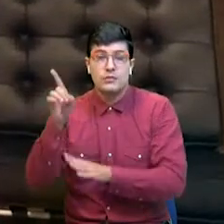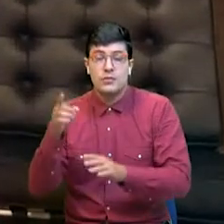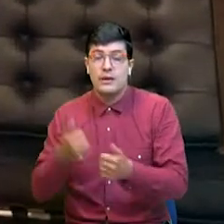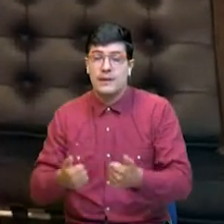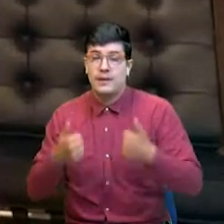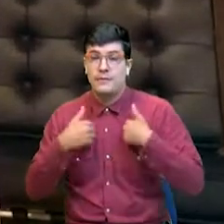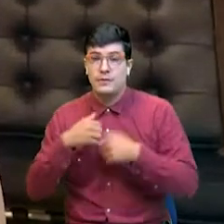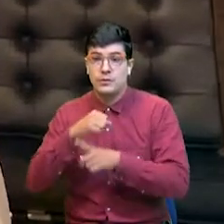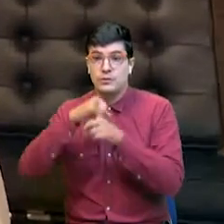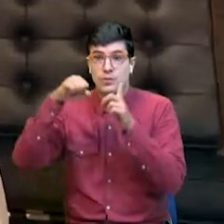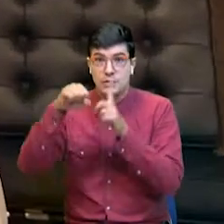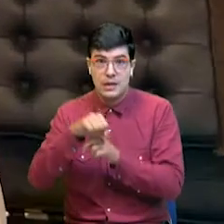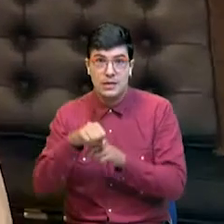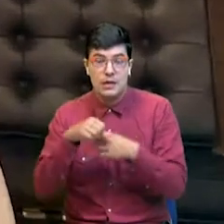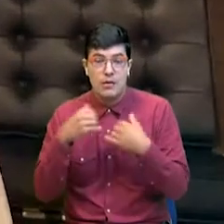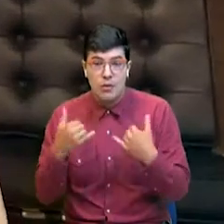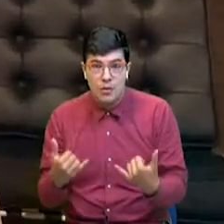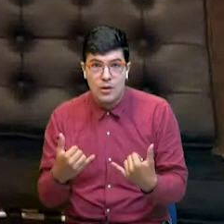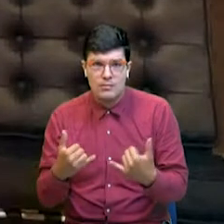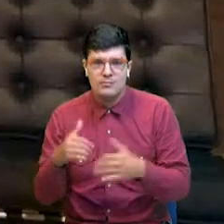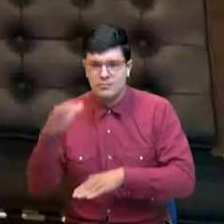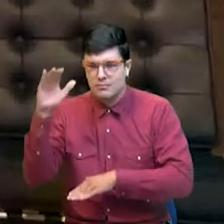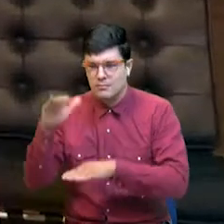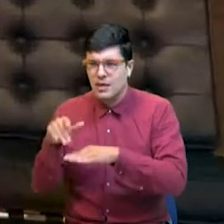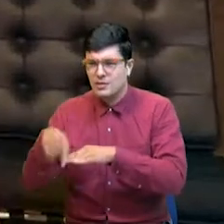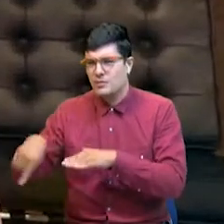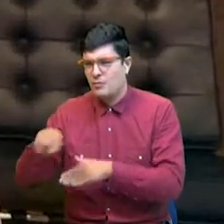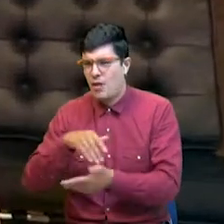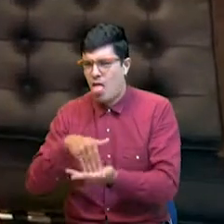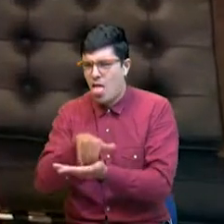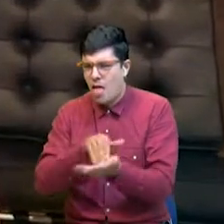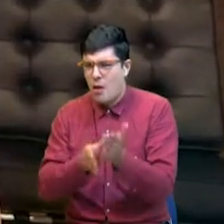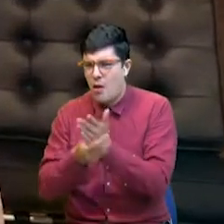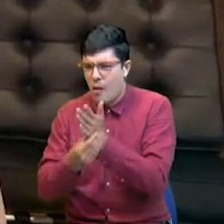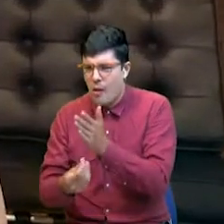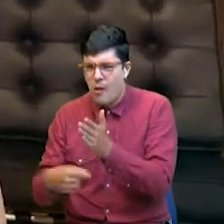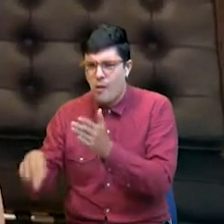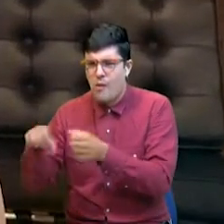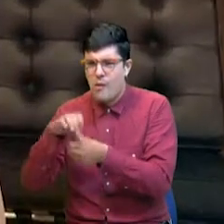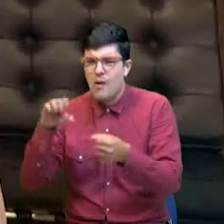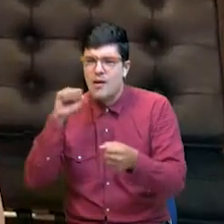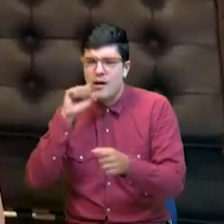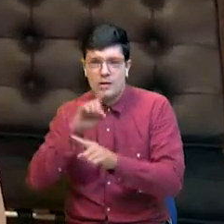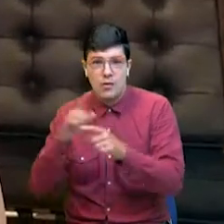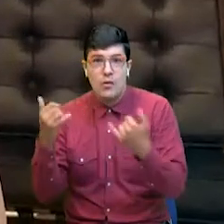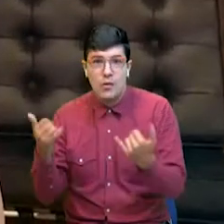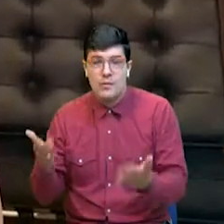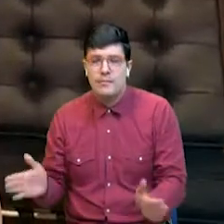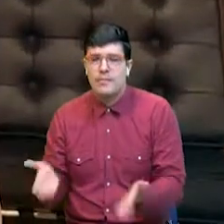sociales para hoy disminuir esas brechas sociales que se tienen en Barranca Bermeja y en nuestro departamento de Santander.